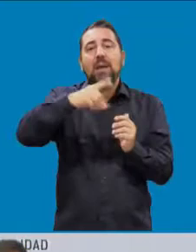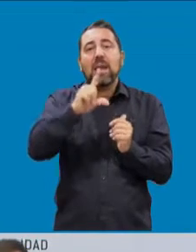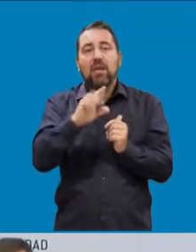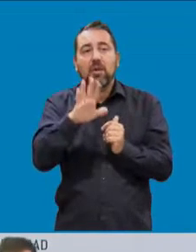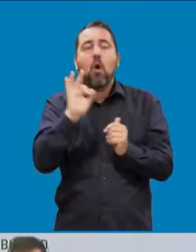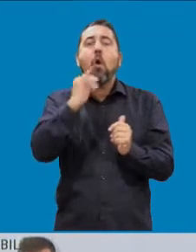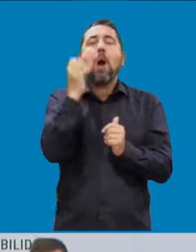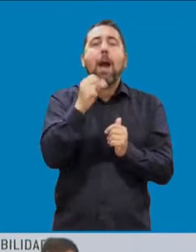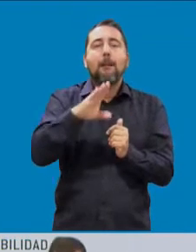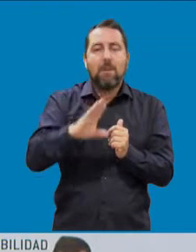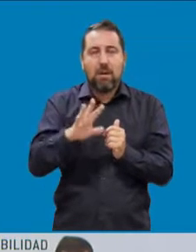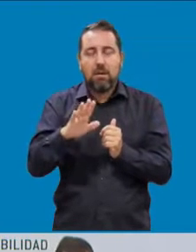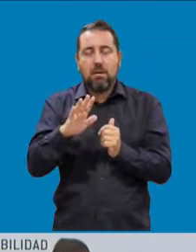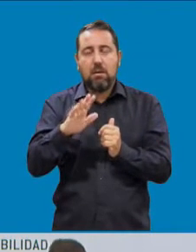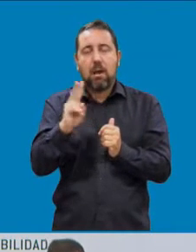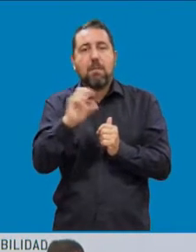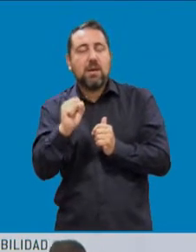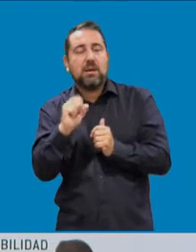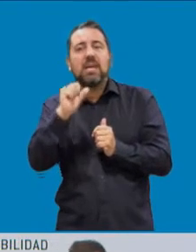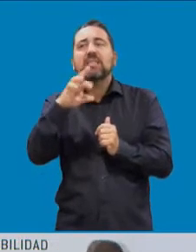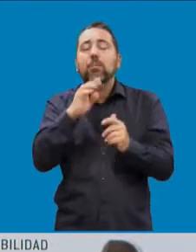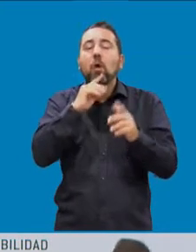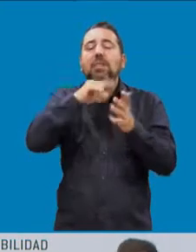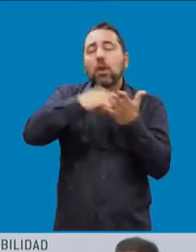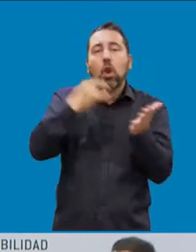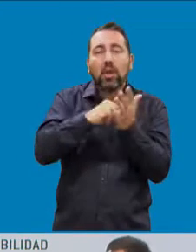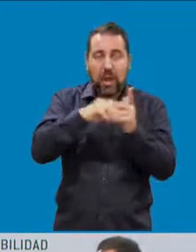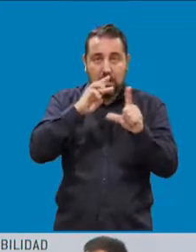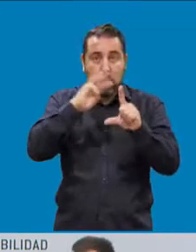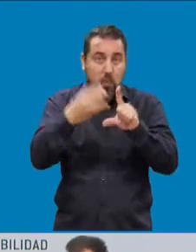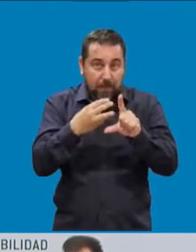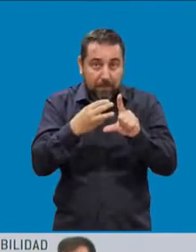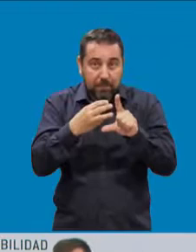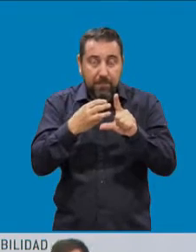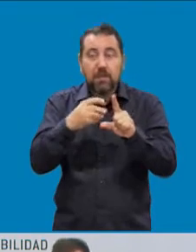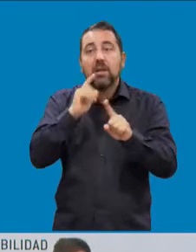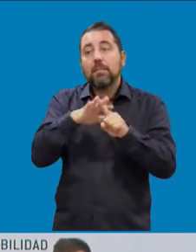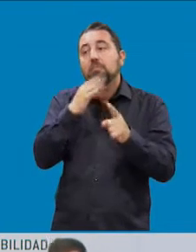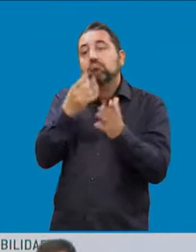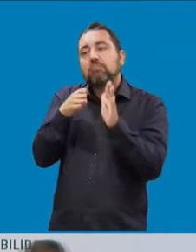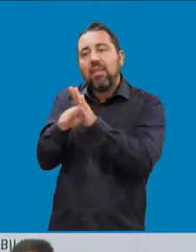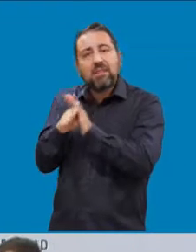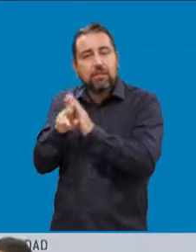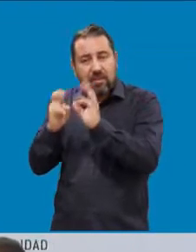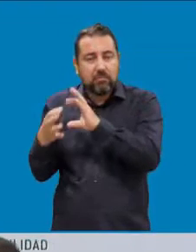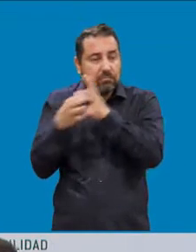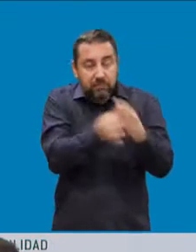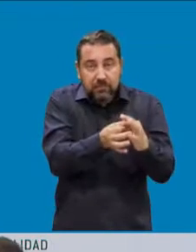de nexo entre lo que es el código en HTML5 o JavaScript, tecnologías web, con las APIs de